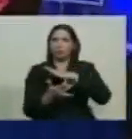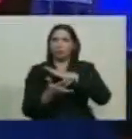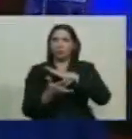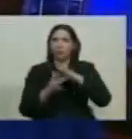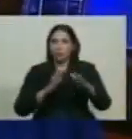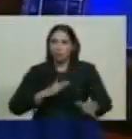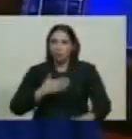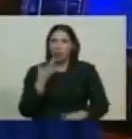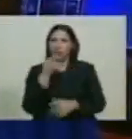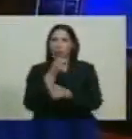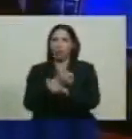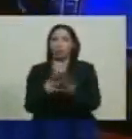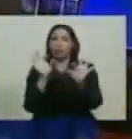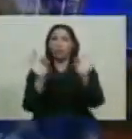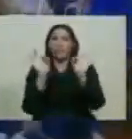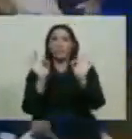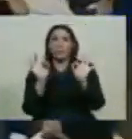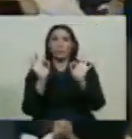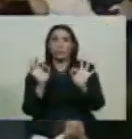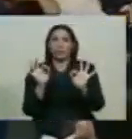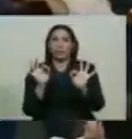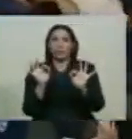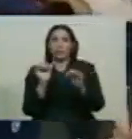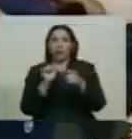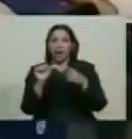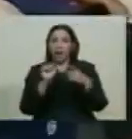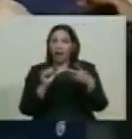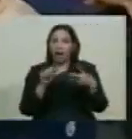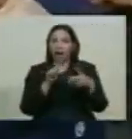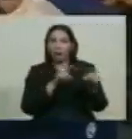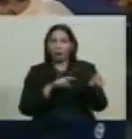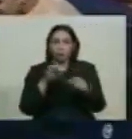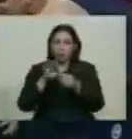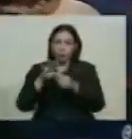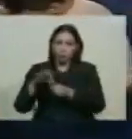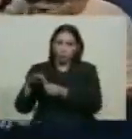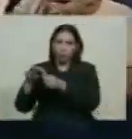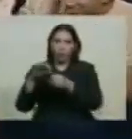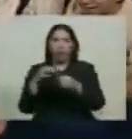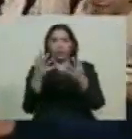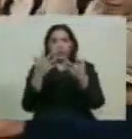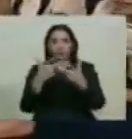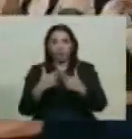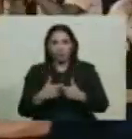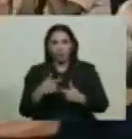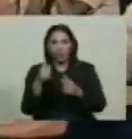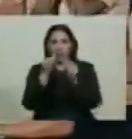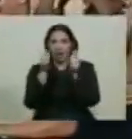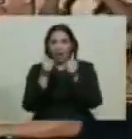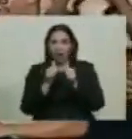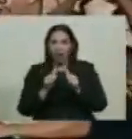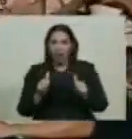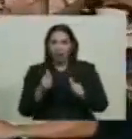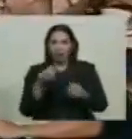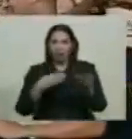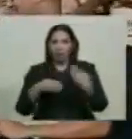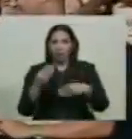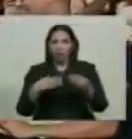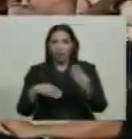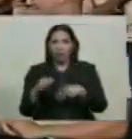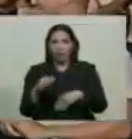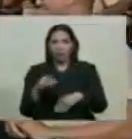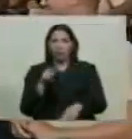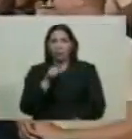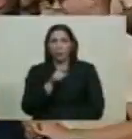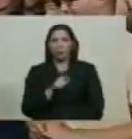graduarse especialistas en las áreas de agropecuario, industrial, arte, comercio y servicios. A continuación, palabras del ciudadano